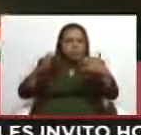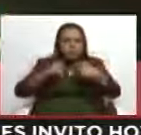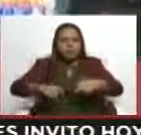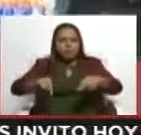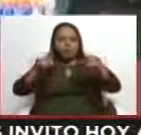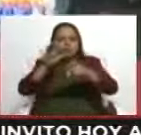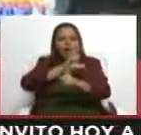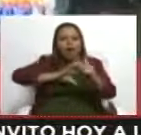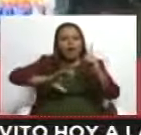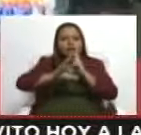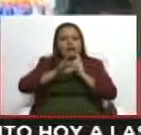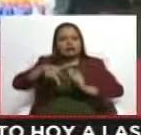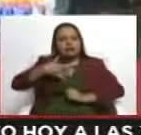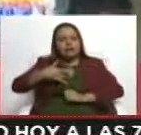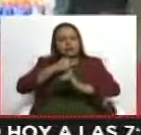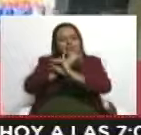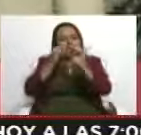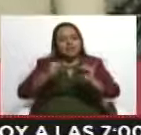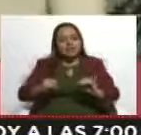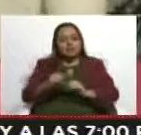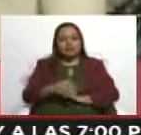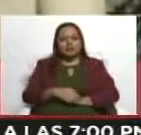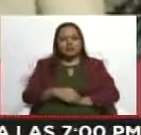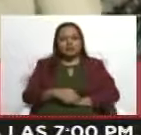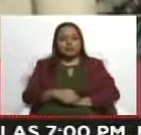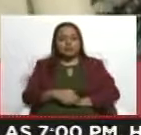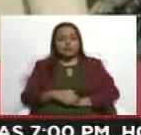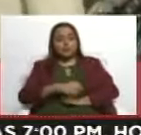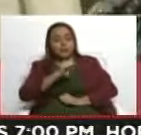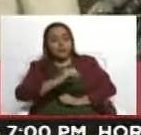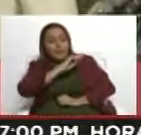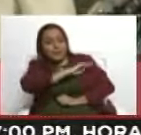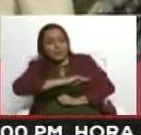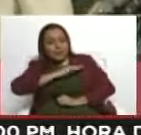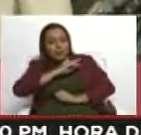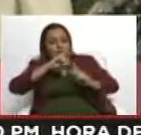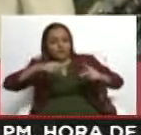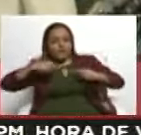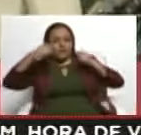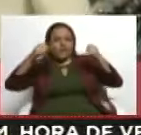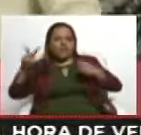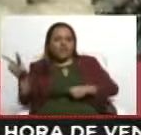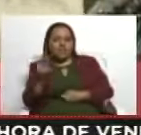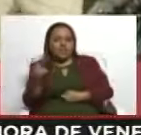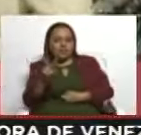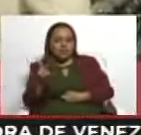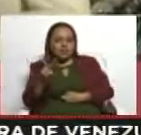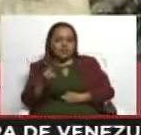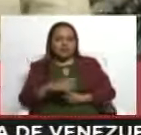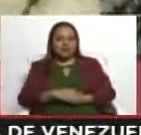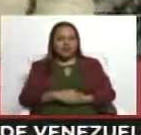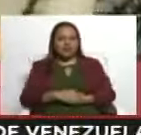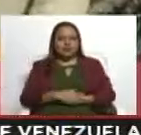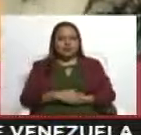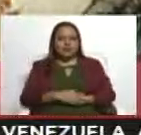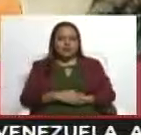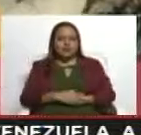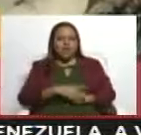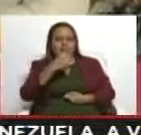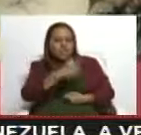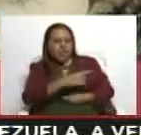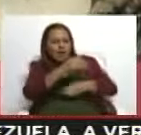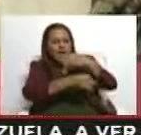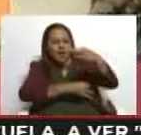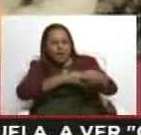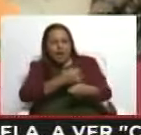siento muy contento por eso. La gran misión, Viva Venezuela. Si tuvieras que definirla con